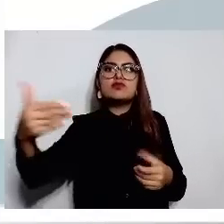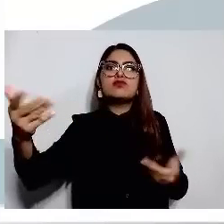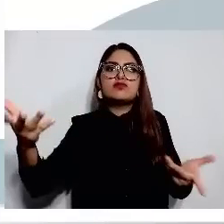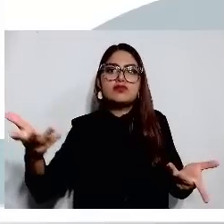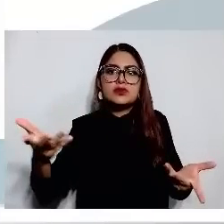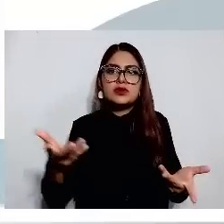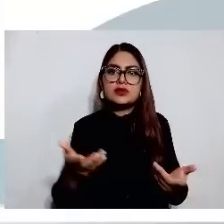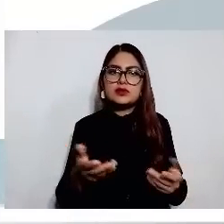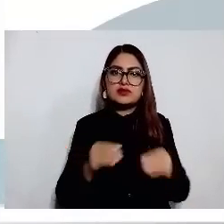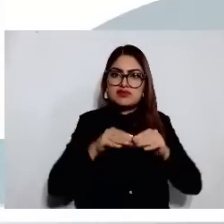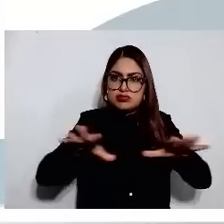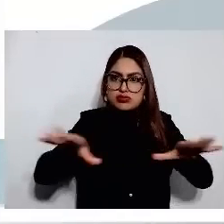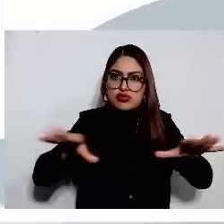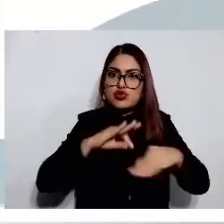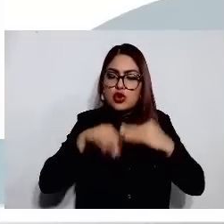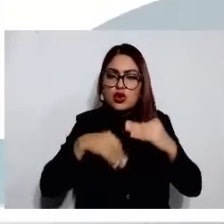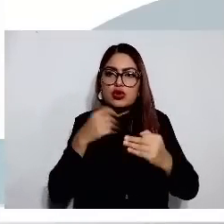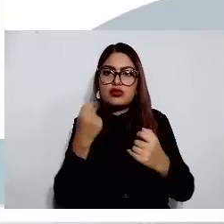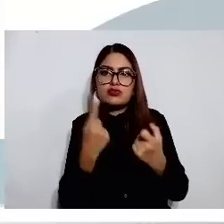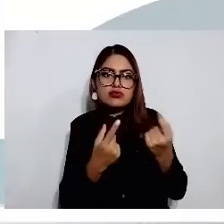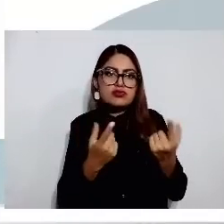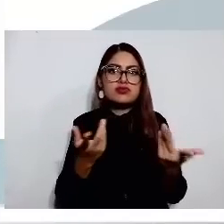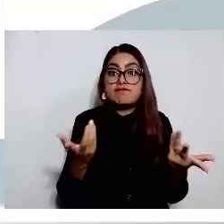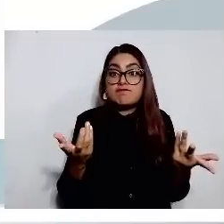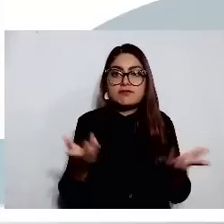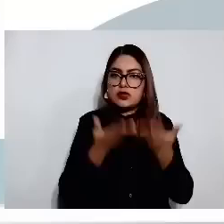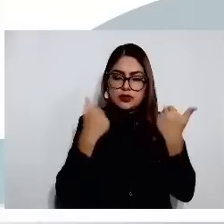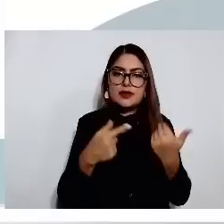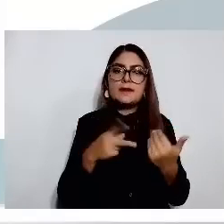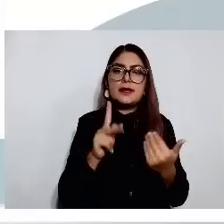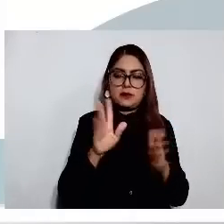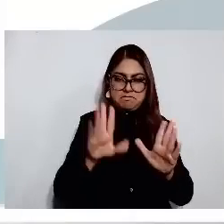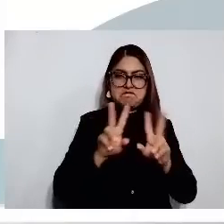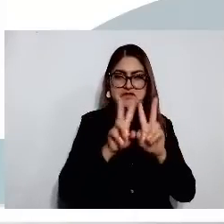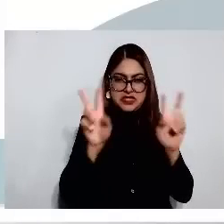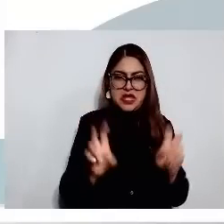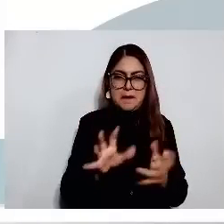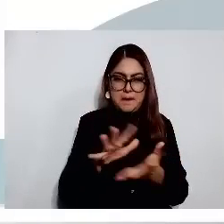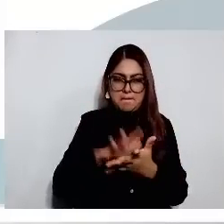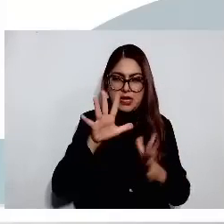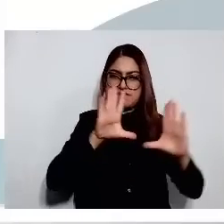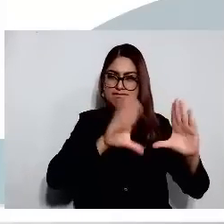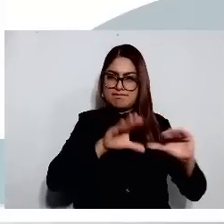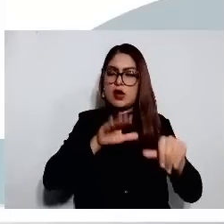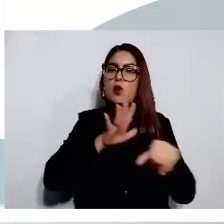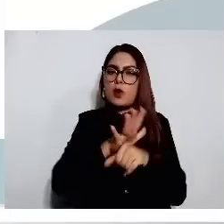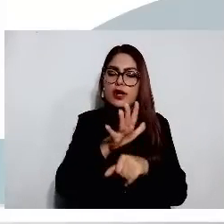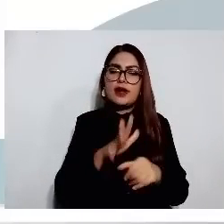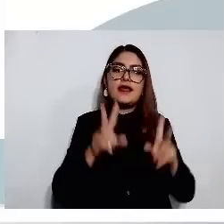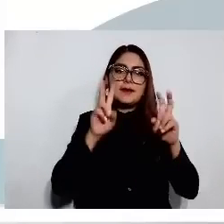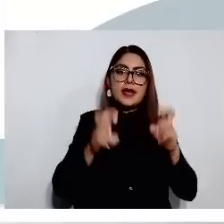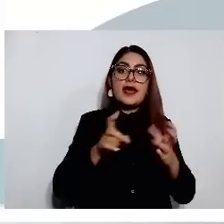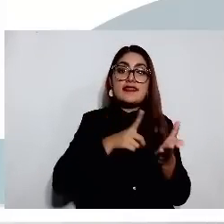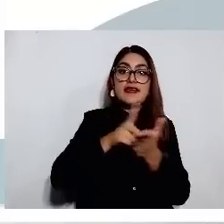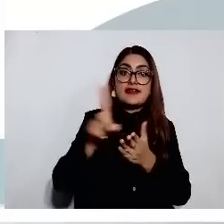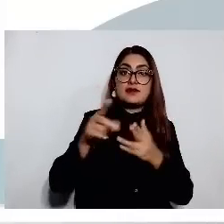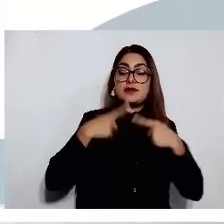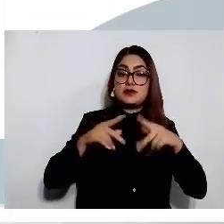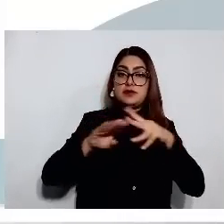que menos se capacita en México son derechos de las personas migrantes y derechos de la población LGBT+.